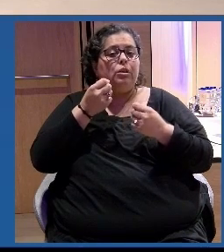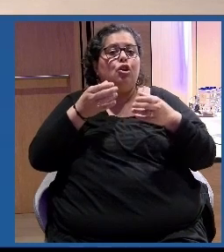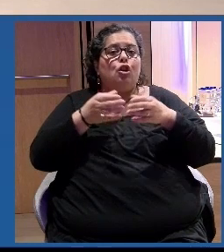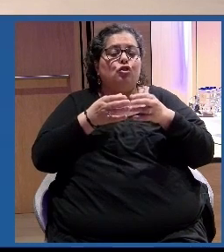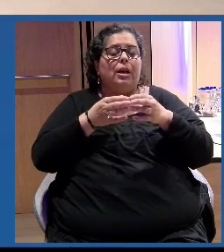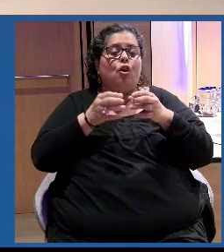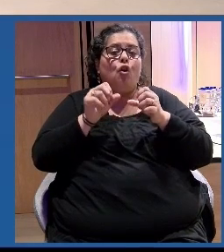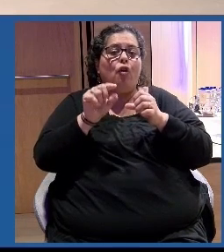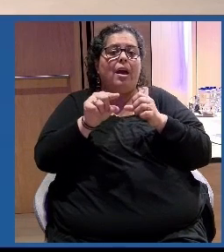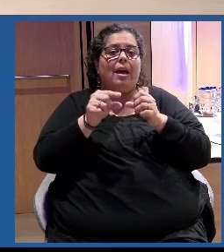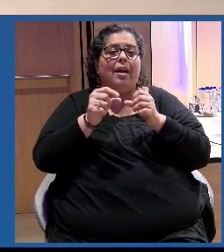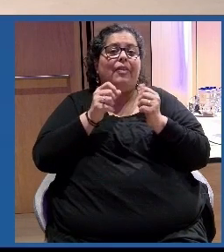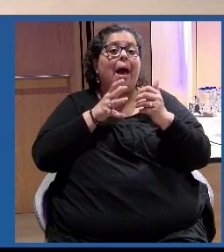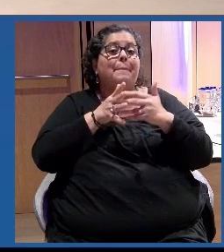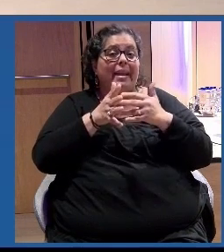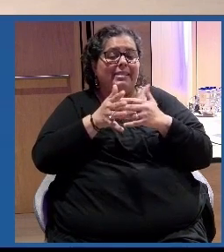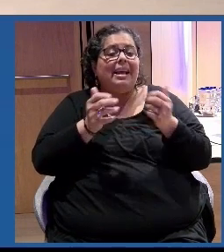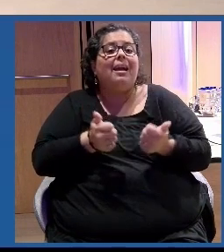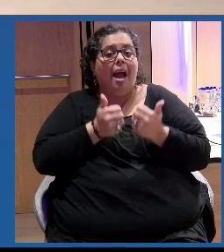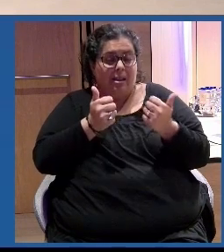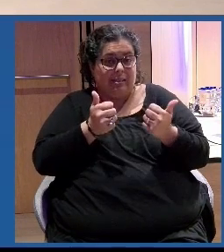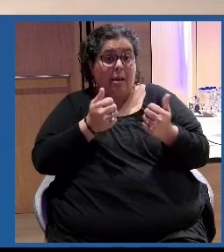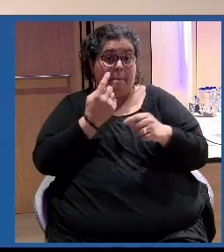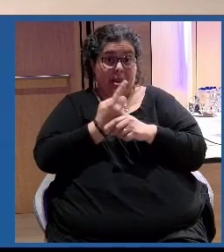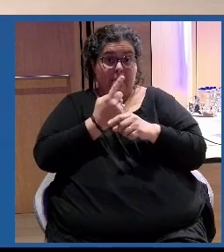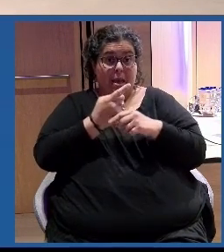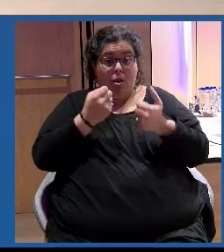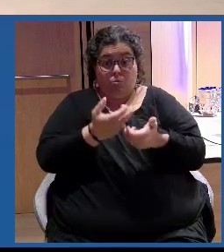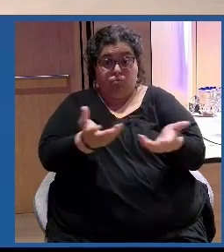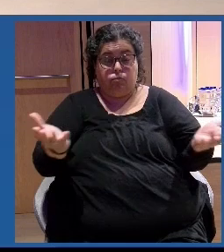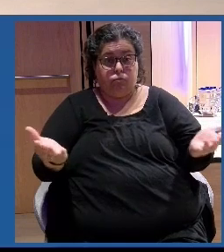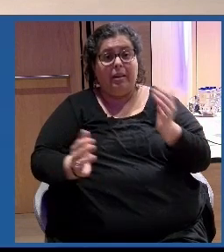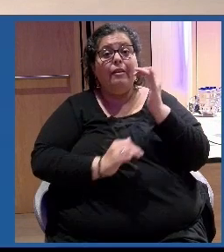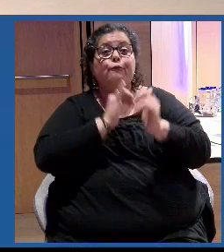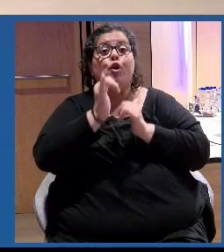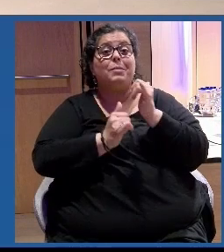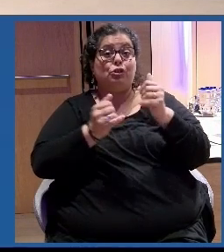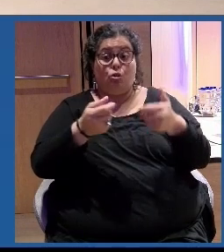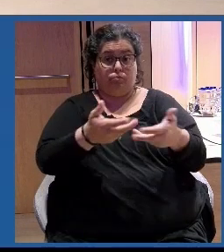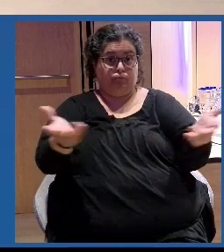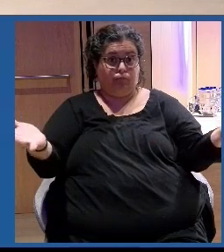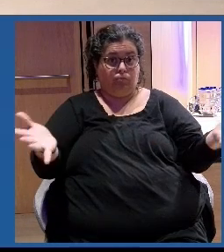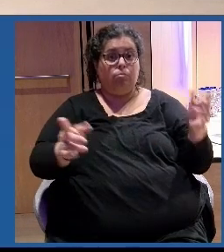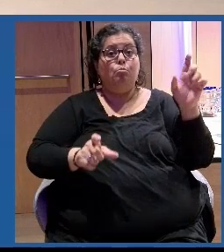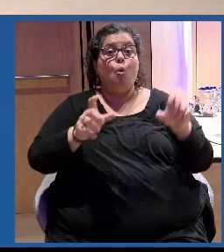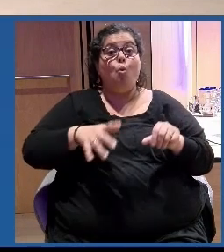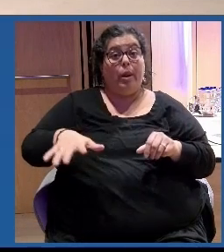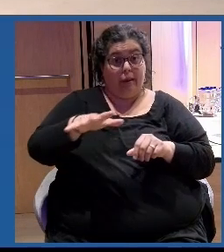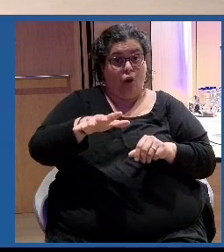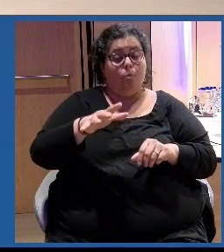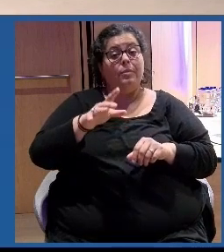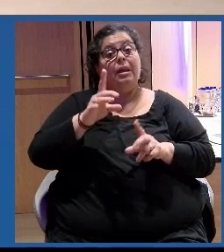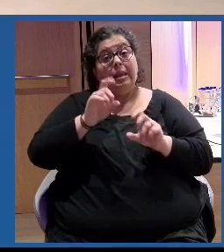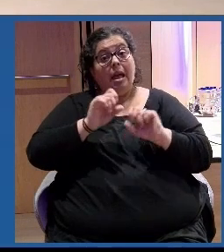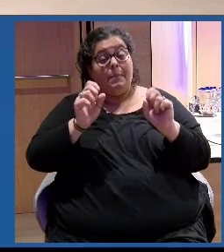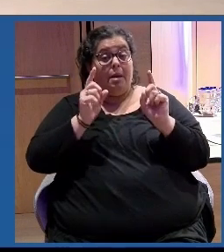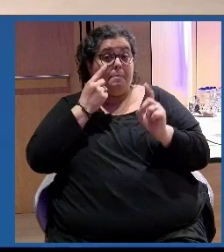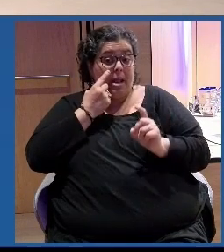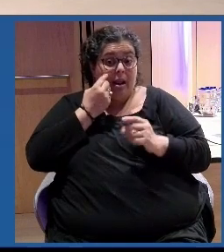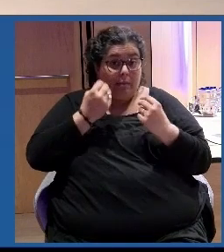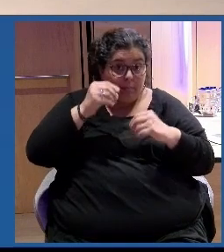Primero, disponibilizar esa información al público y cautelar que los portales sean